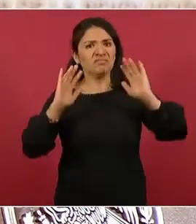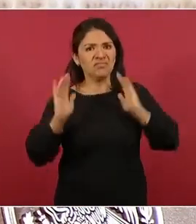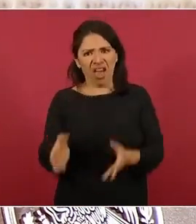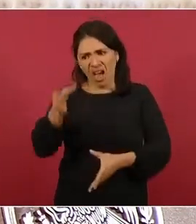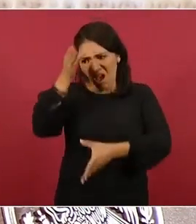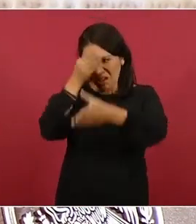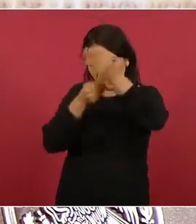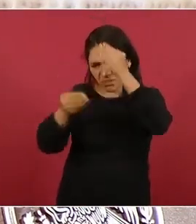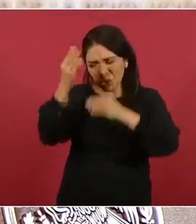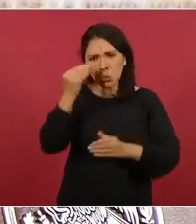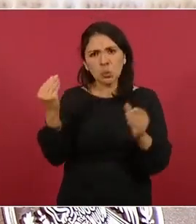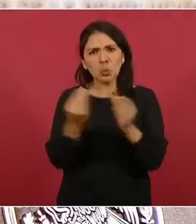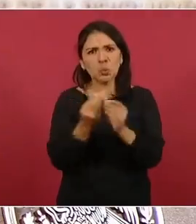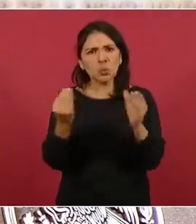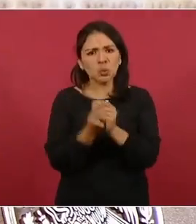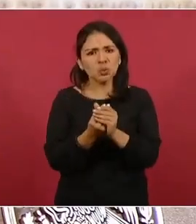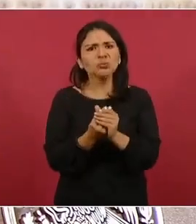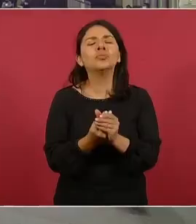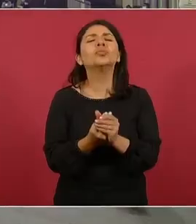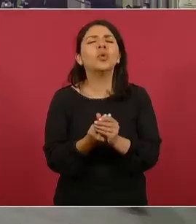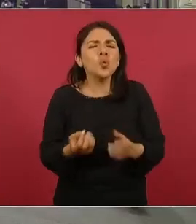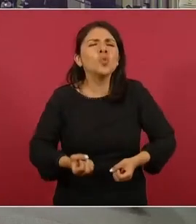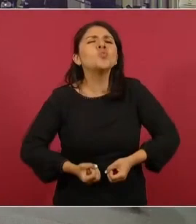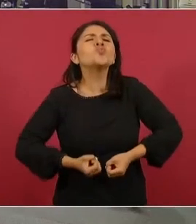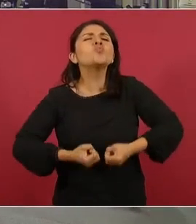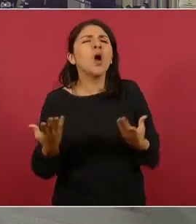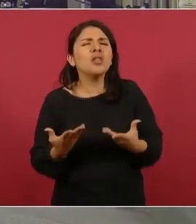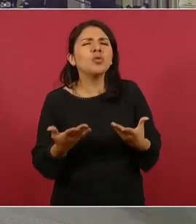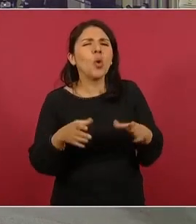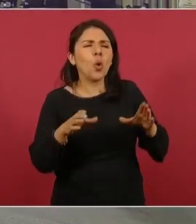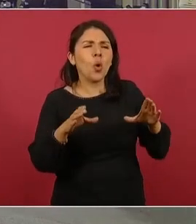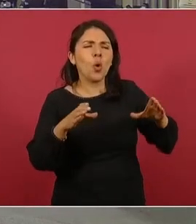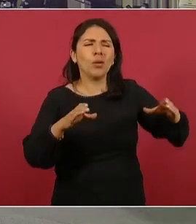formados. ¿Cuántos cuarteles